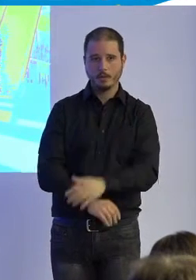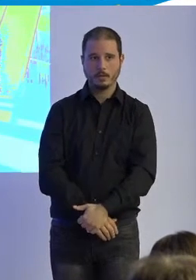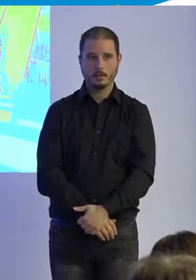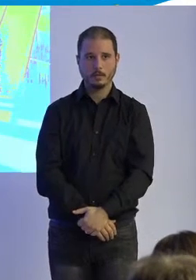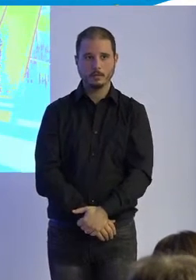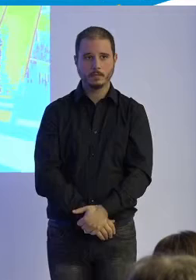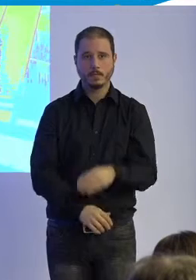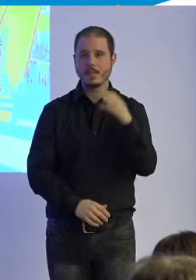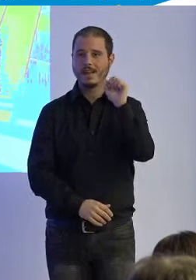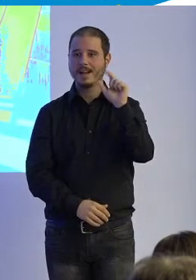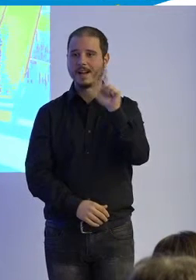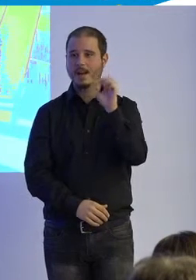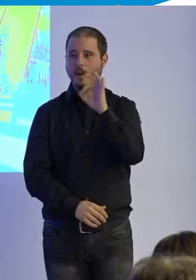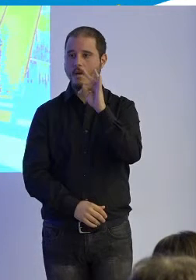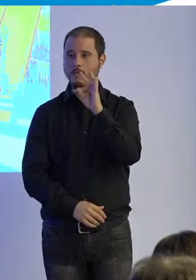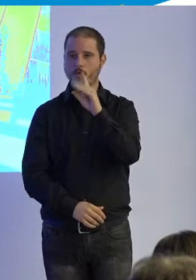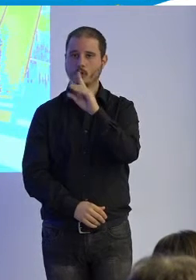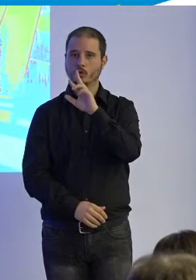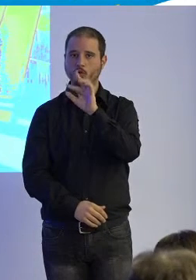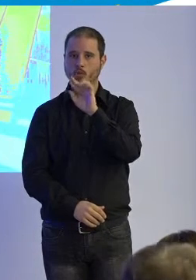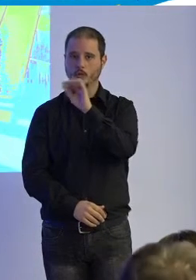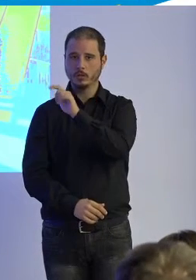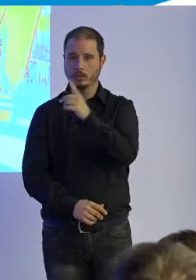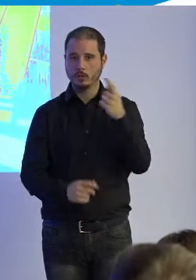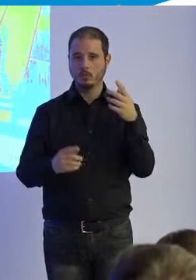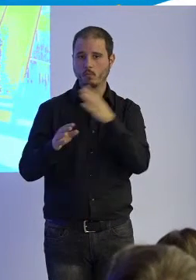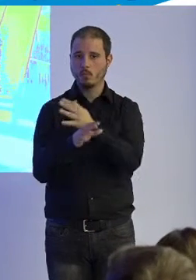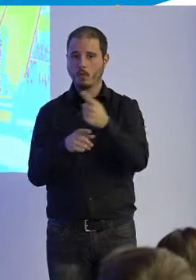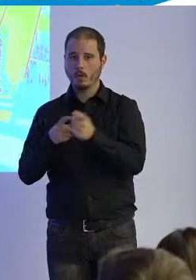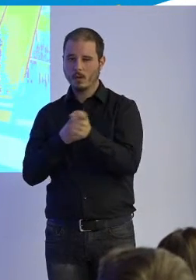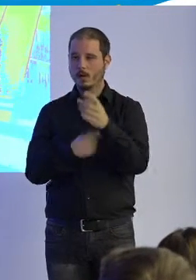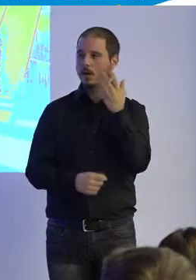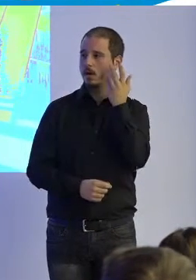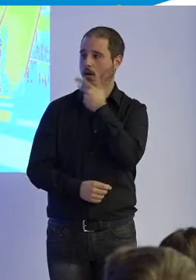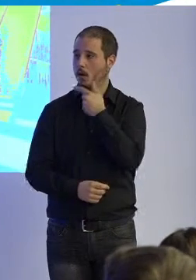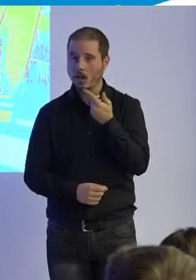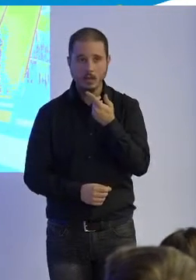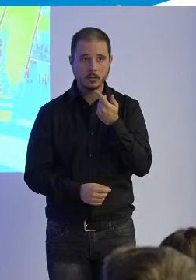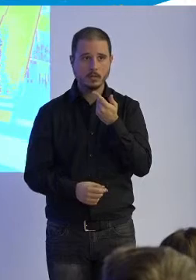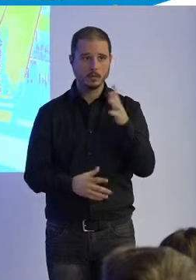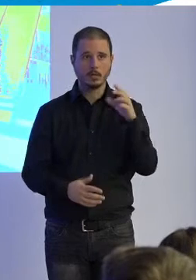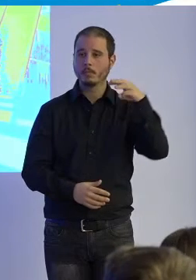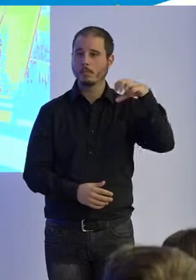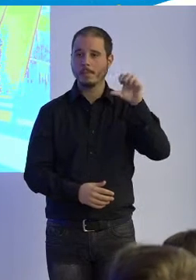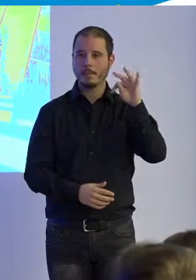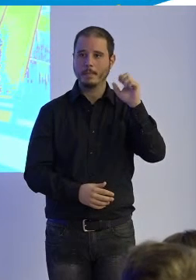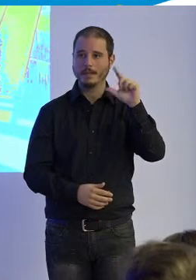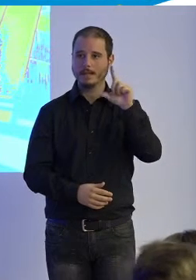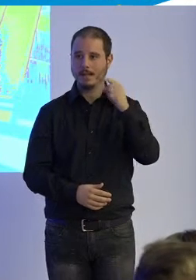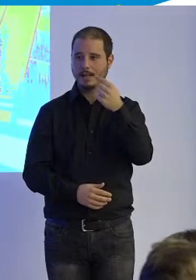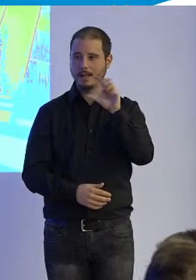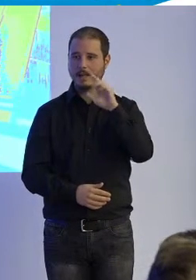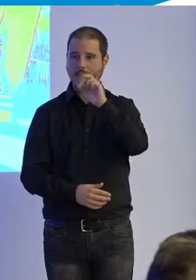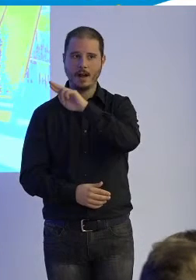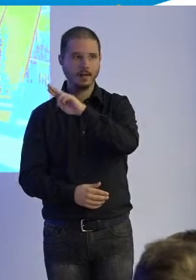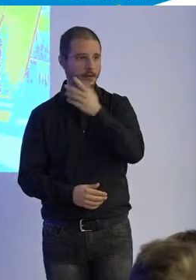Call of Duty, Call of Duty ya lo habéis oído un poco más. Call of Duty, Metal Gear, ¿alguno de estos habéis usado? Sí, además